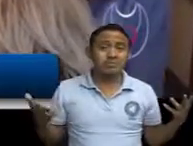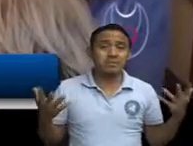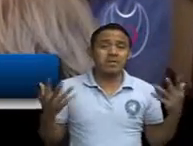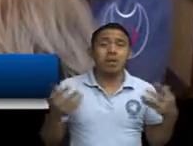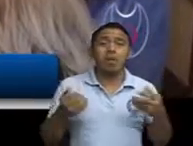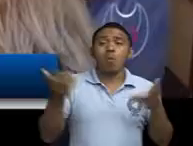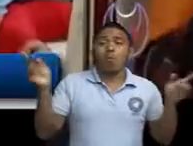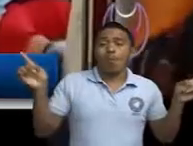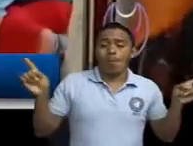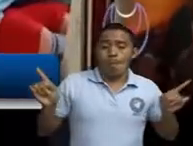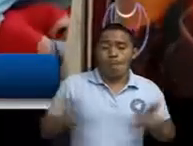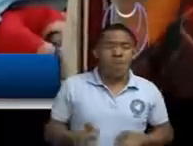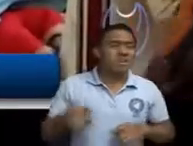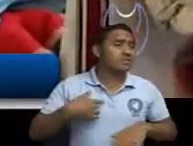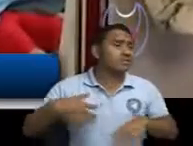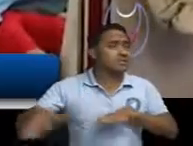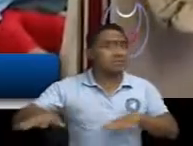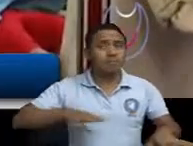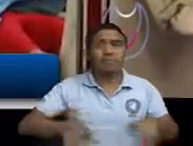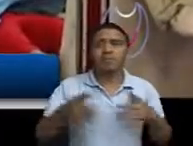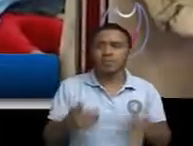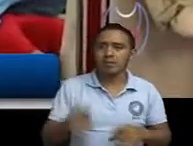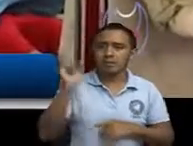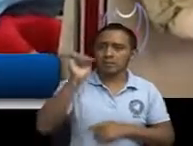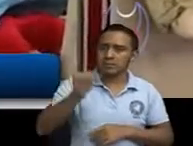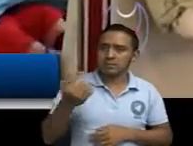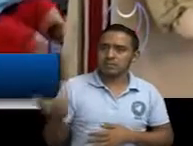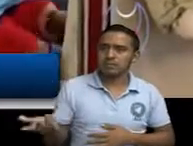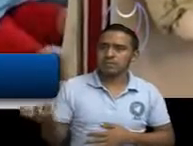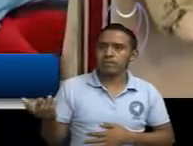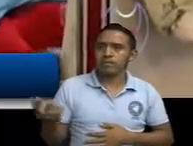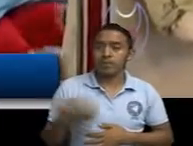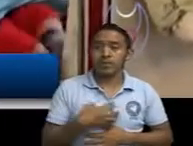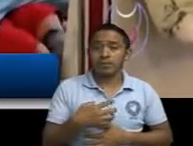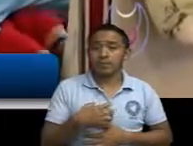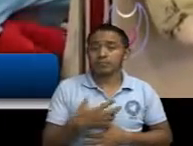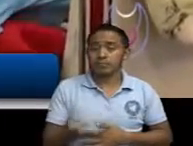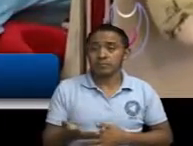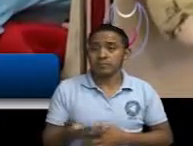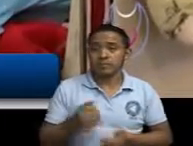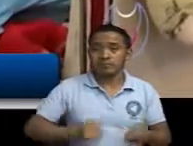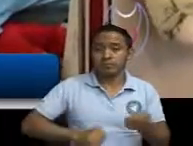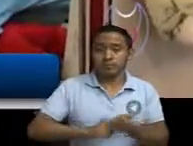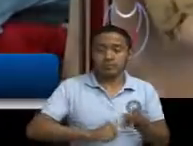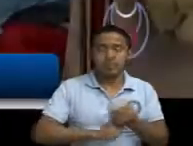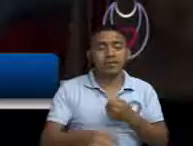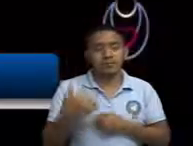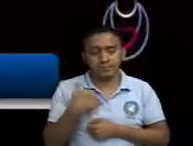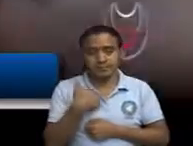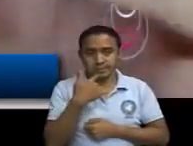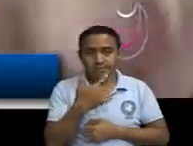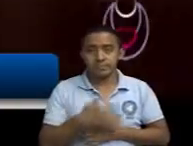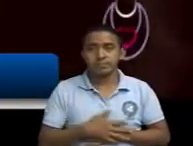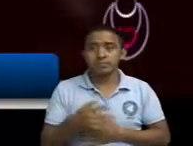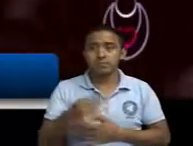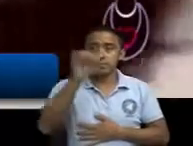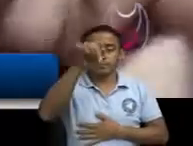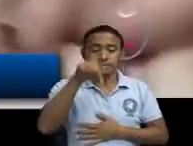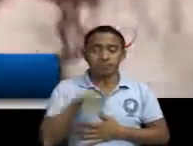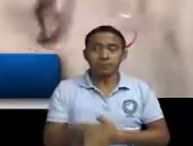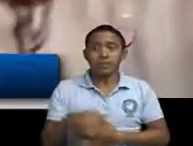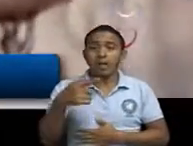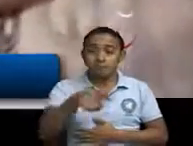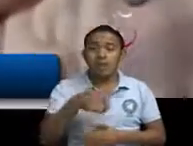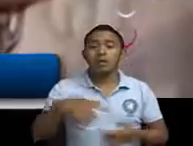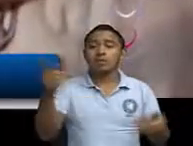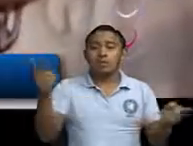que bajar, que no lo van a lograr, pero ahí está también el secreto y la ayuda de nosotros, porque no es solo que llegue el paciente y decirle,